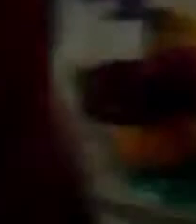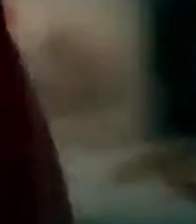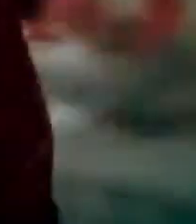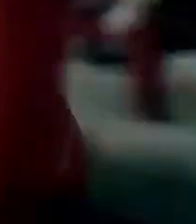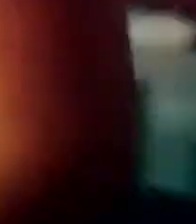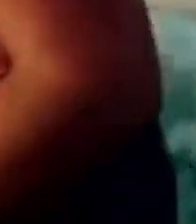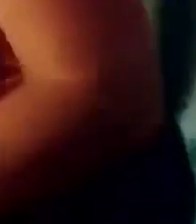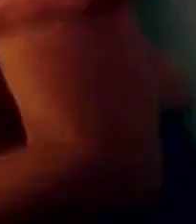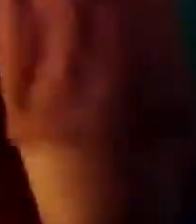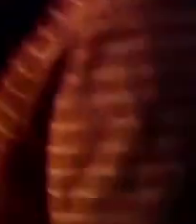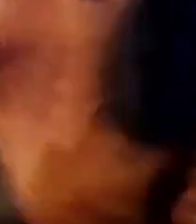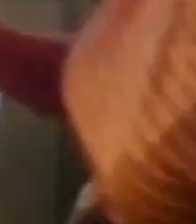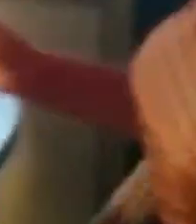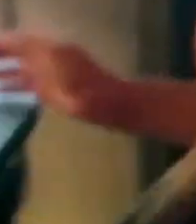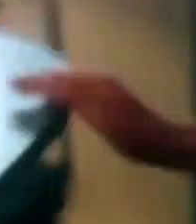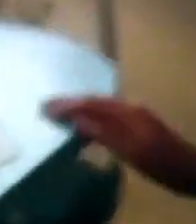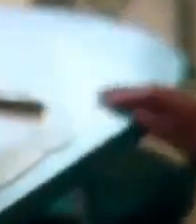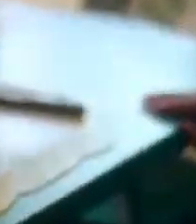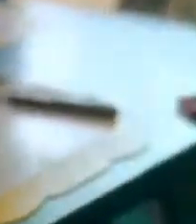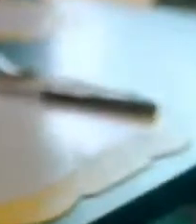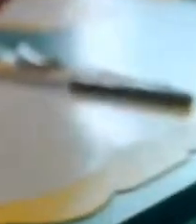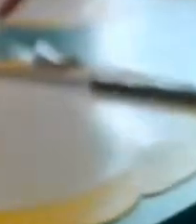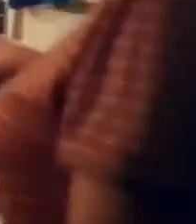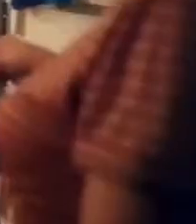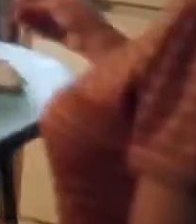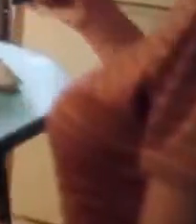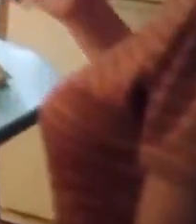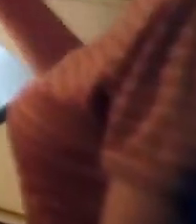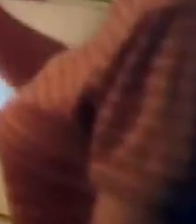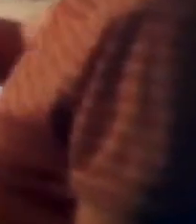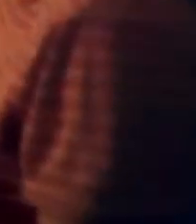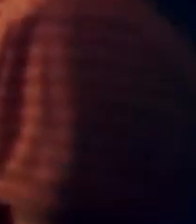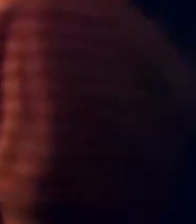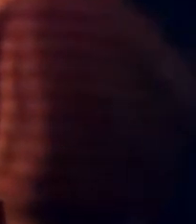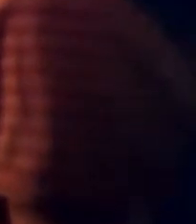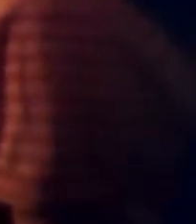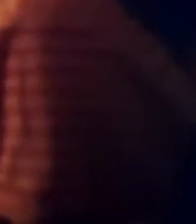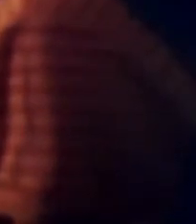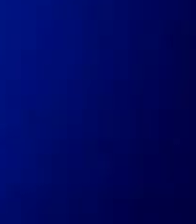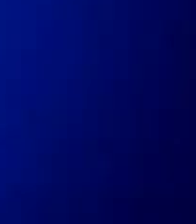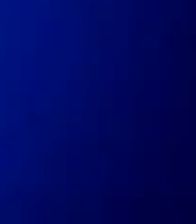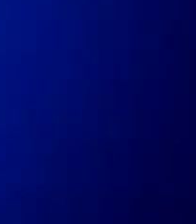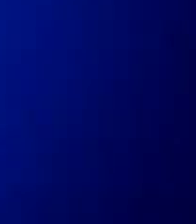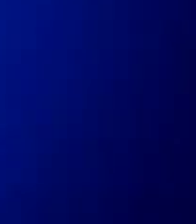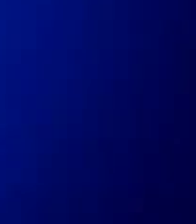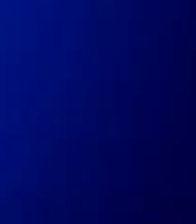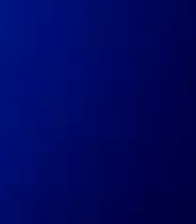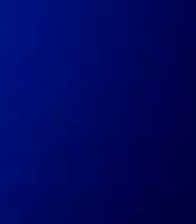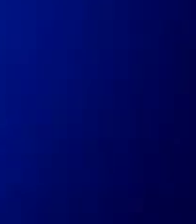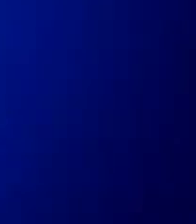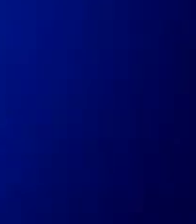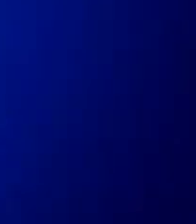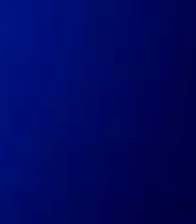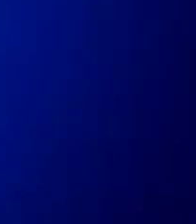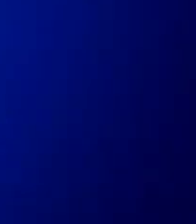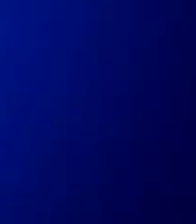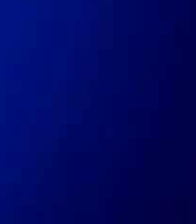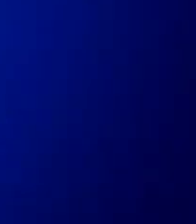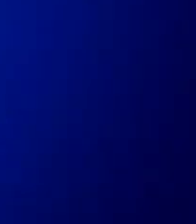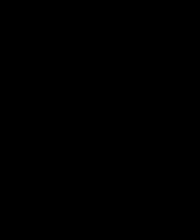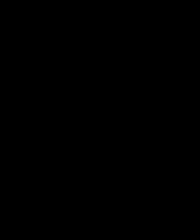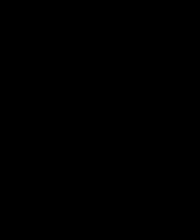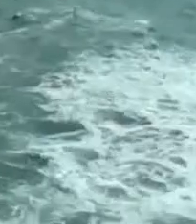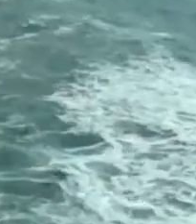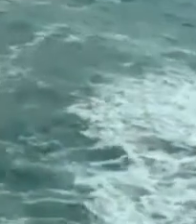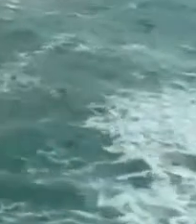Porque al hacerlo solo paga por el contenido y con lo que ahorra le alcanza para el postrecito. Inca-Cola, hagamos un Perú que nos